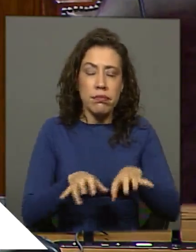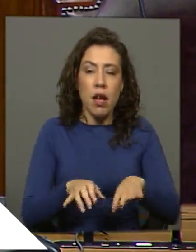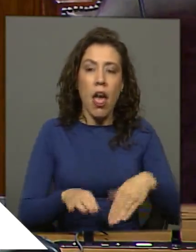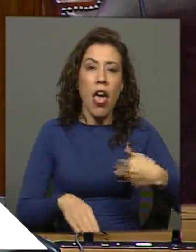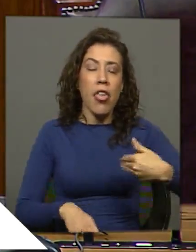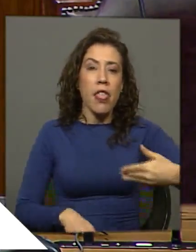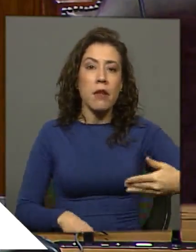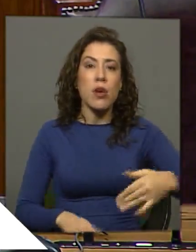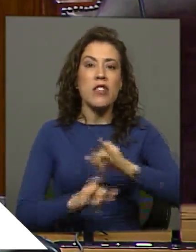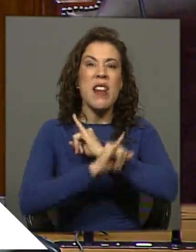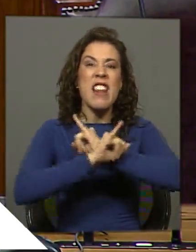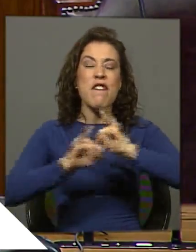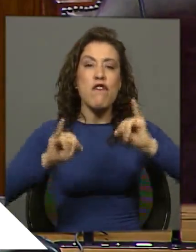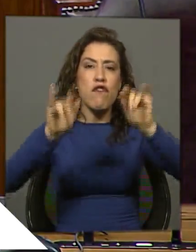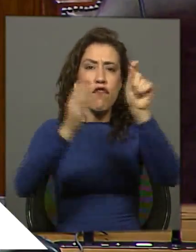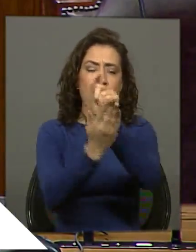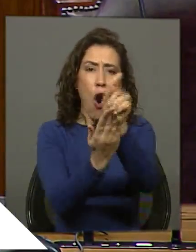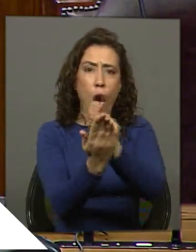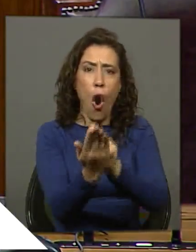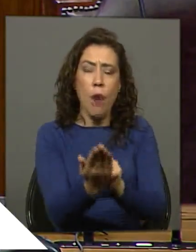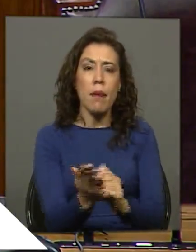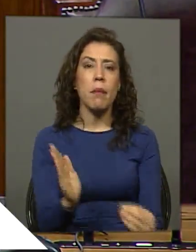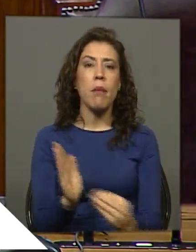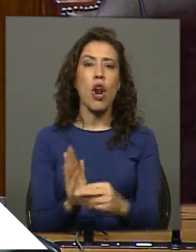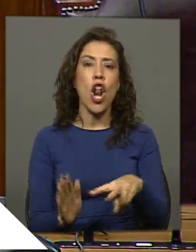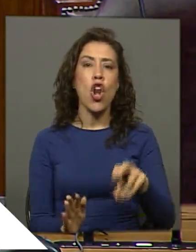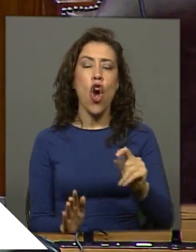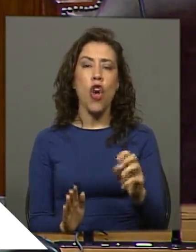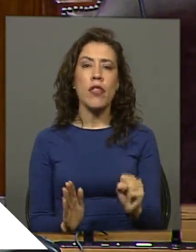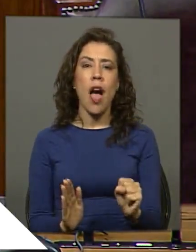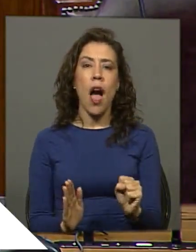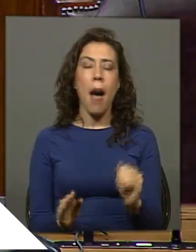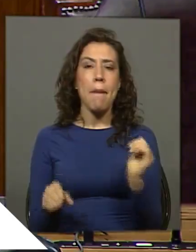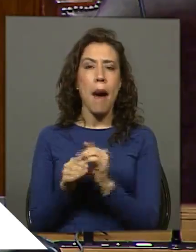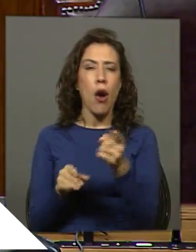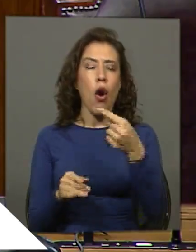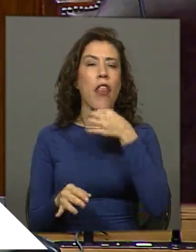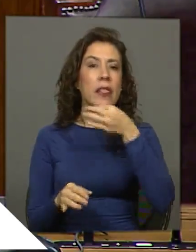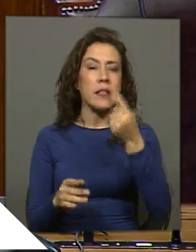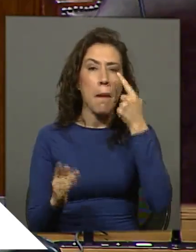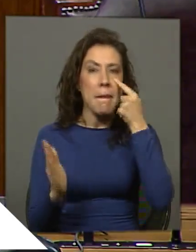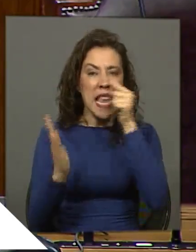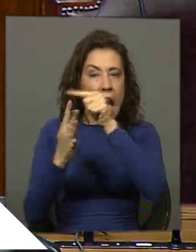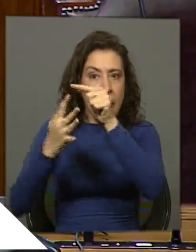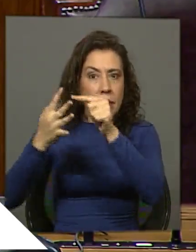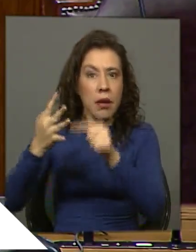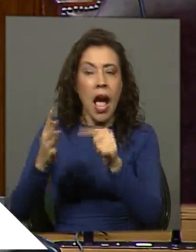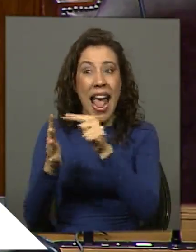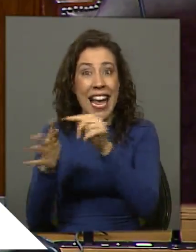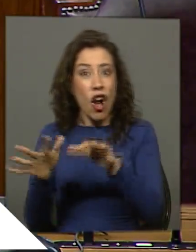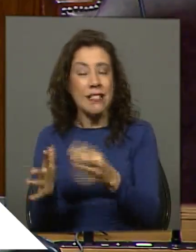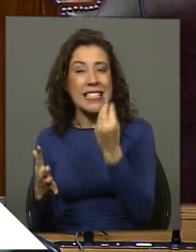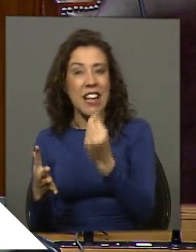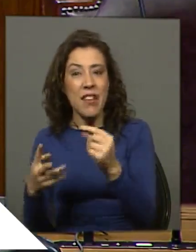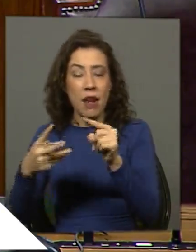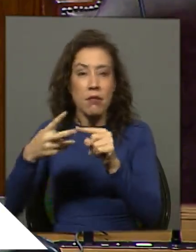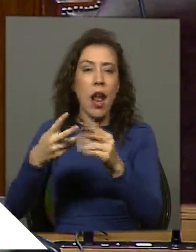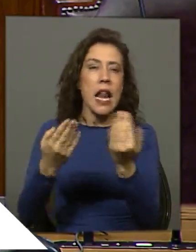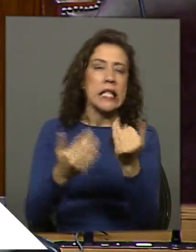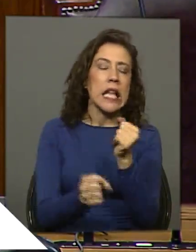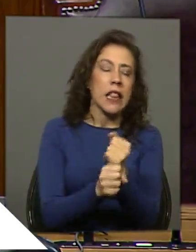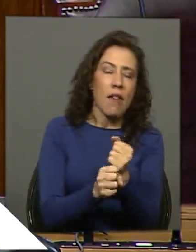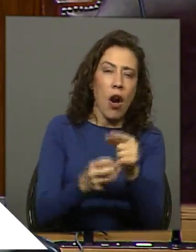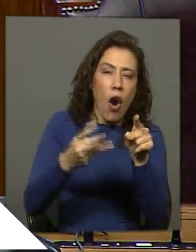hacen un reporte que le pone una nota al banco y le dice fíjese en estos puntos esto lo tiene bien esto requiere trabajo